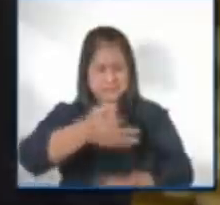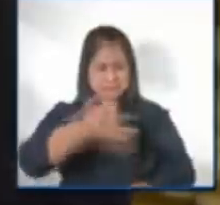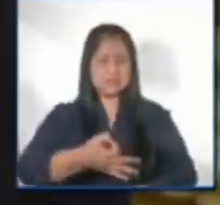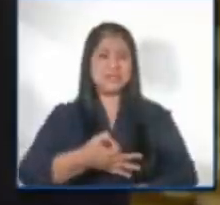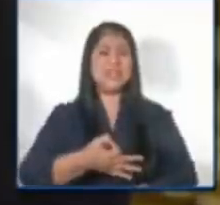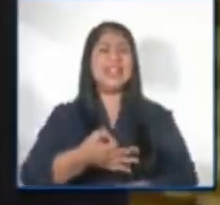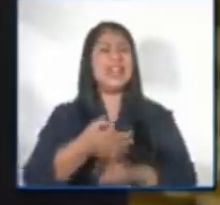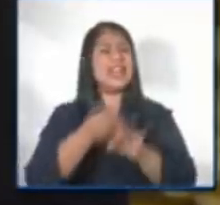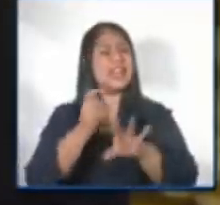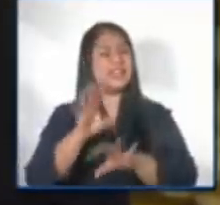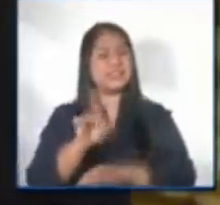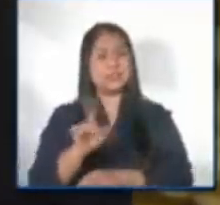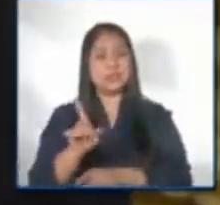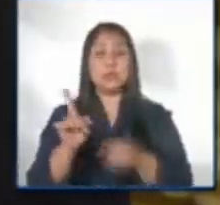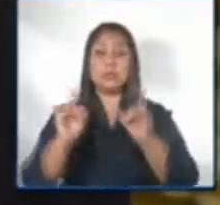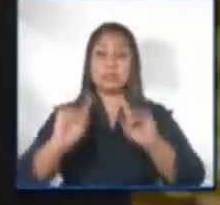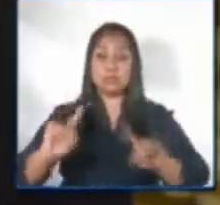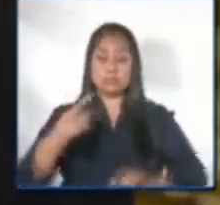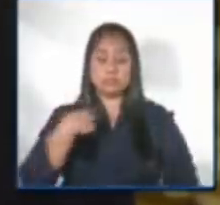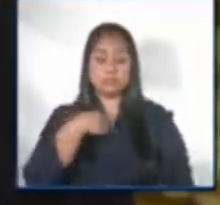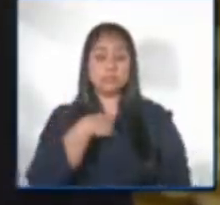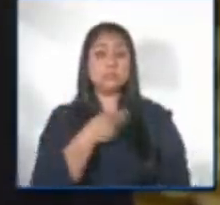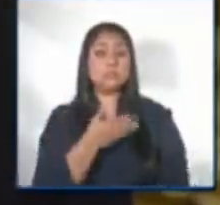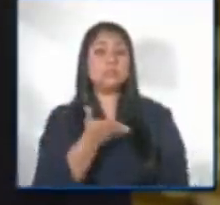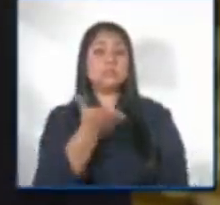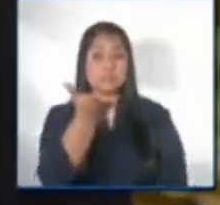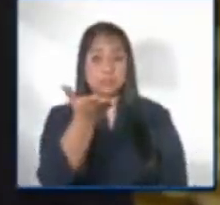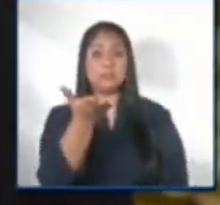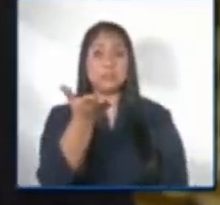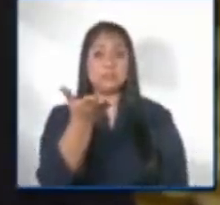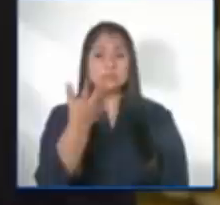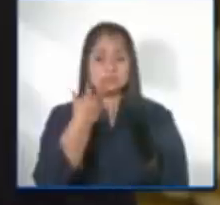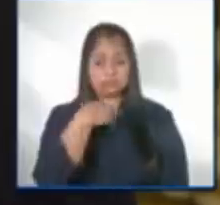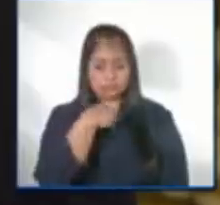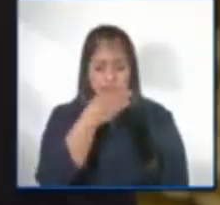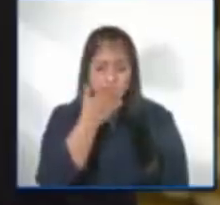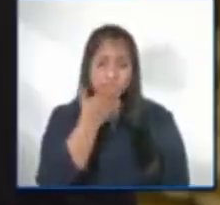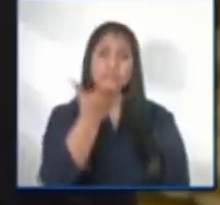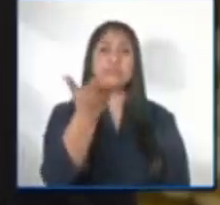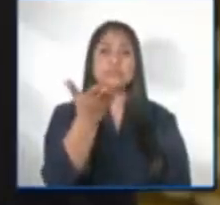pero nuestra petición, nuestra solicitud